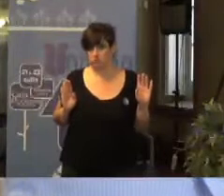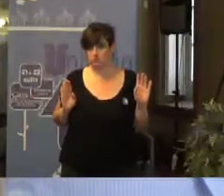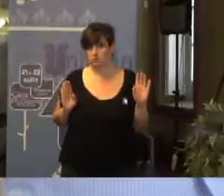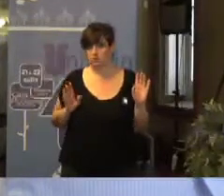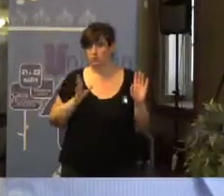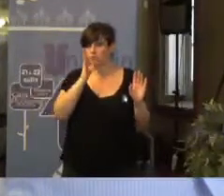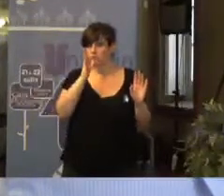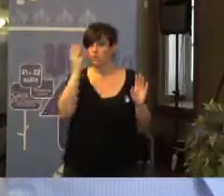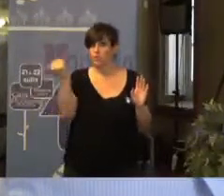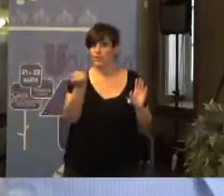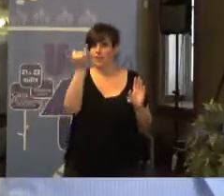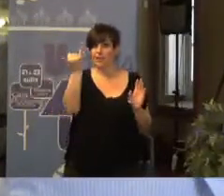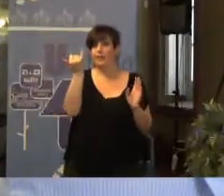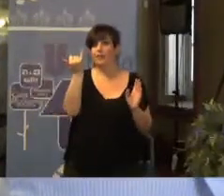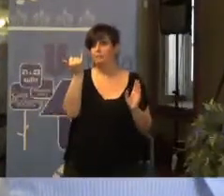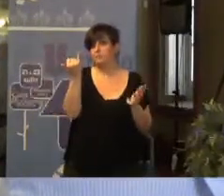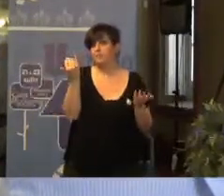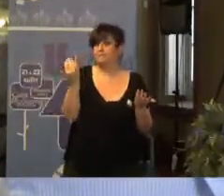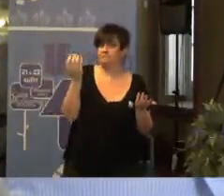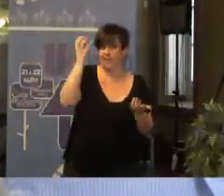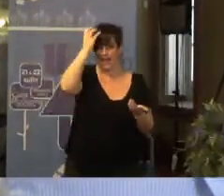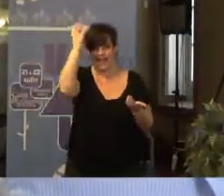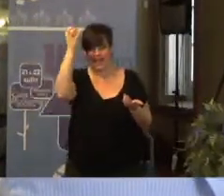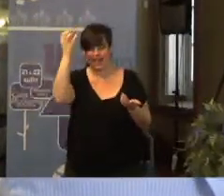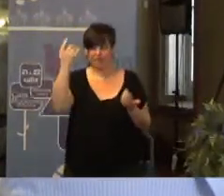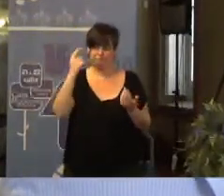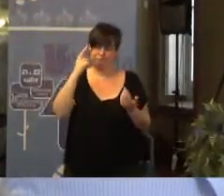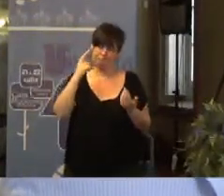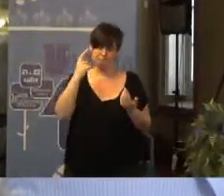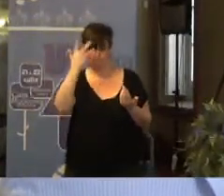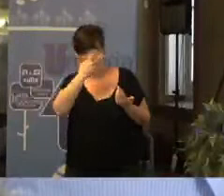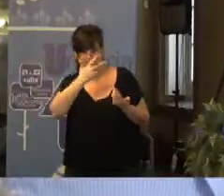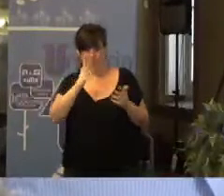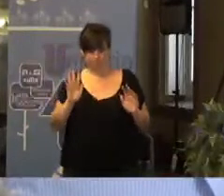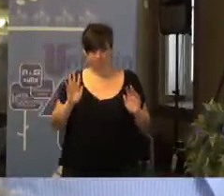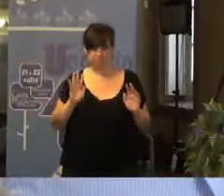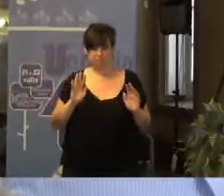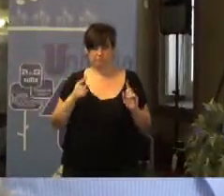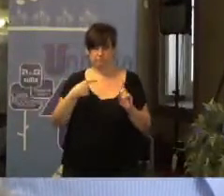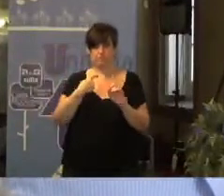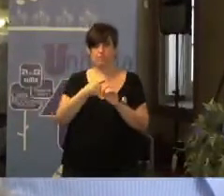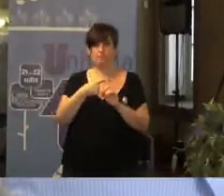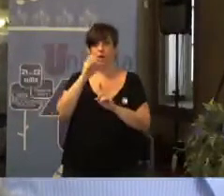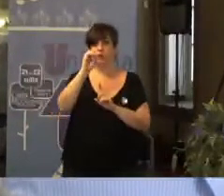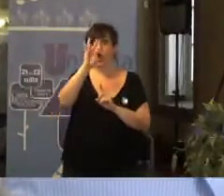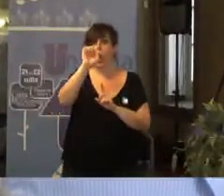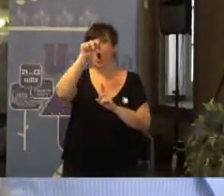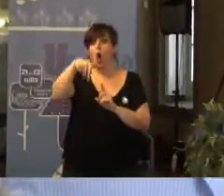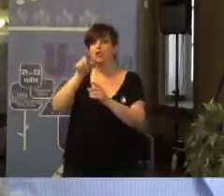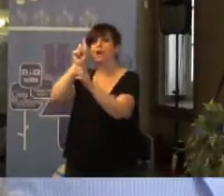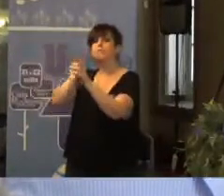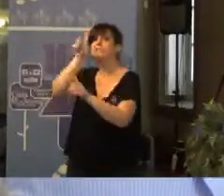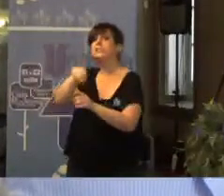o xefe do Estado durante unha chea de anos, e parece que non. Segundo, estamos dispuestos a permanecer na OTAN, as